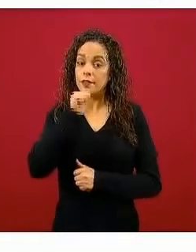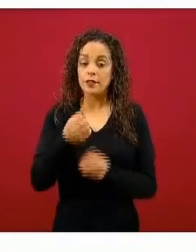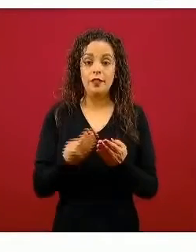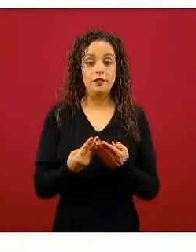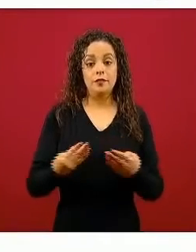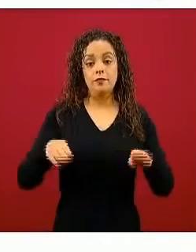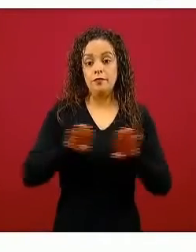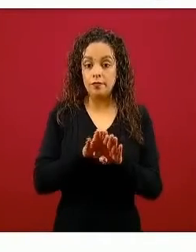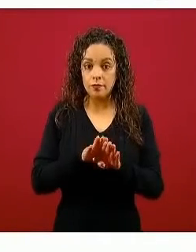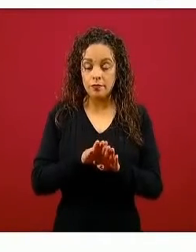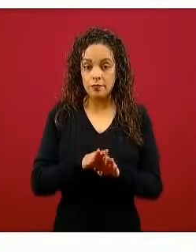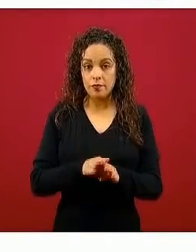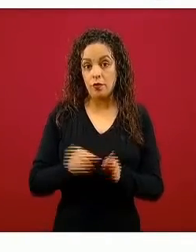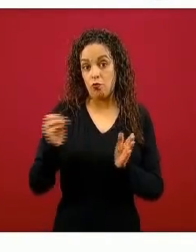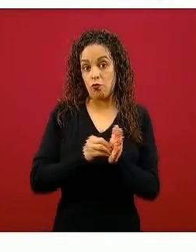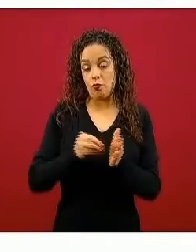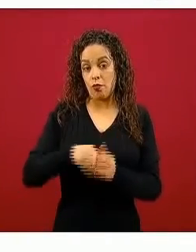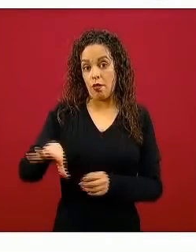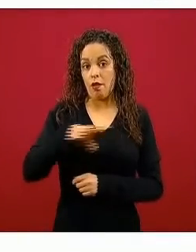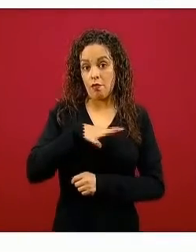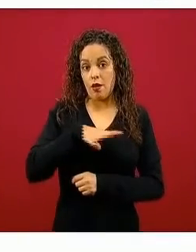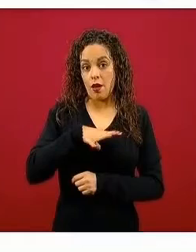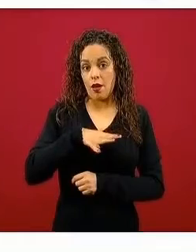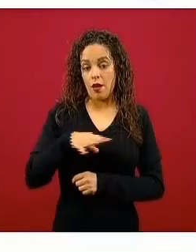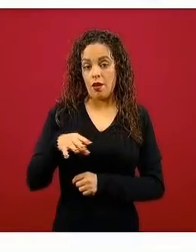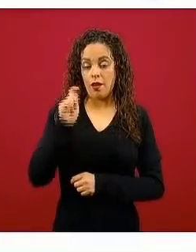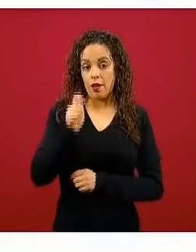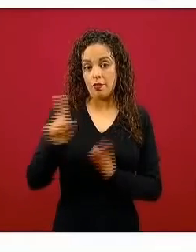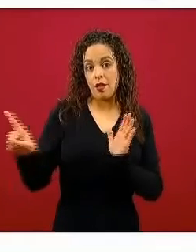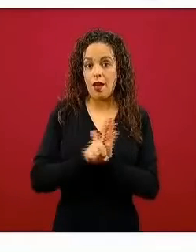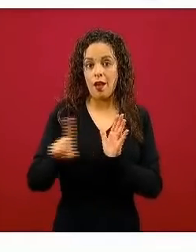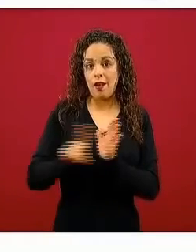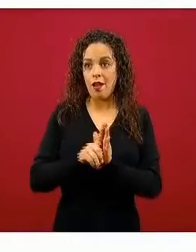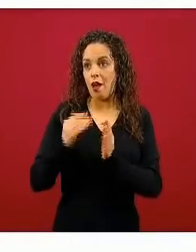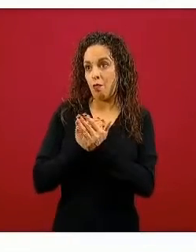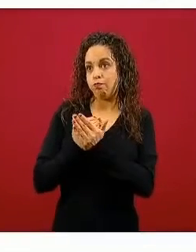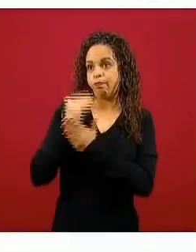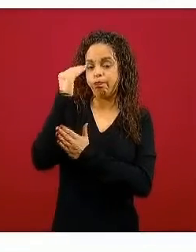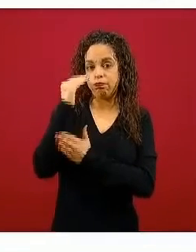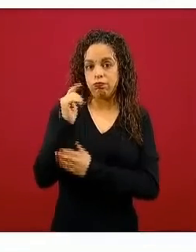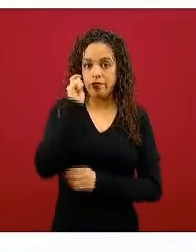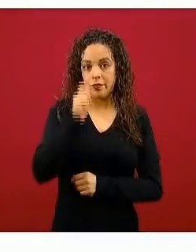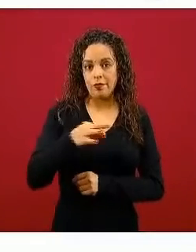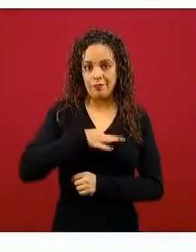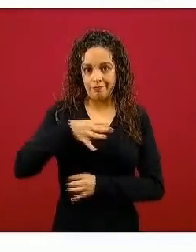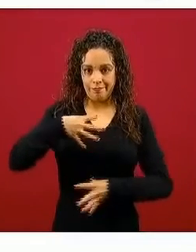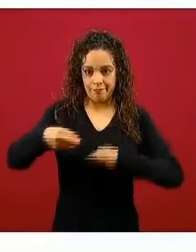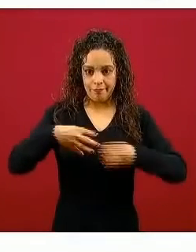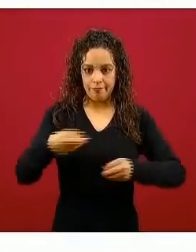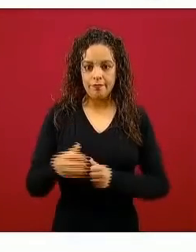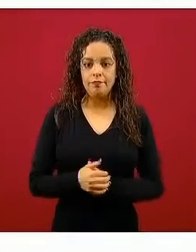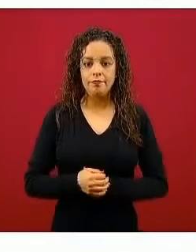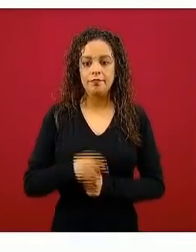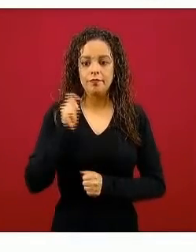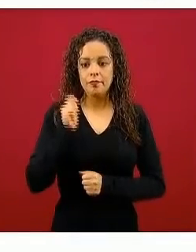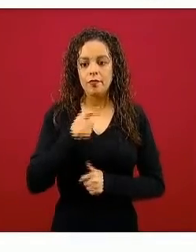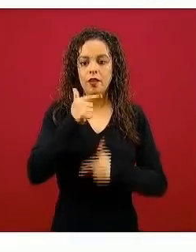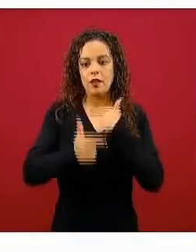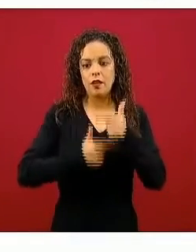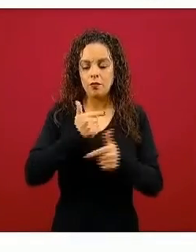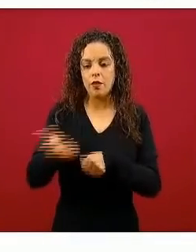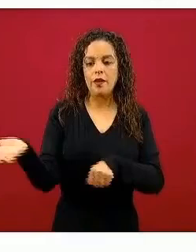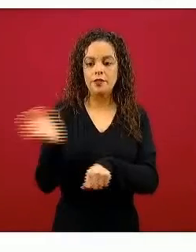COVID está en alerta máxima, como son los gimnasios, los spas, los cines, los teatros, los